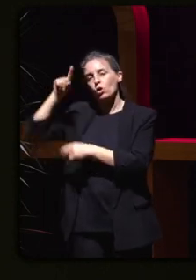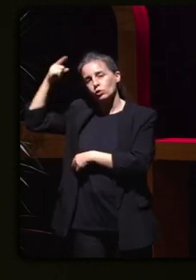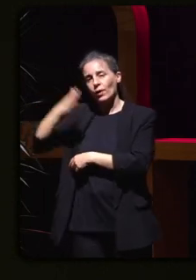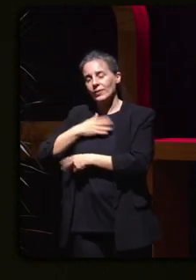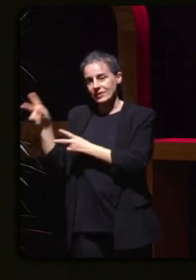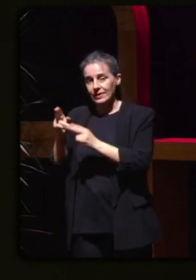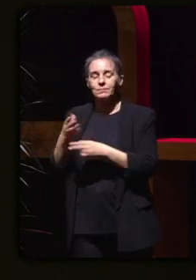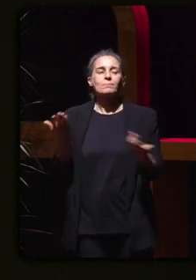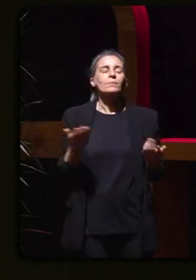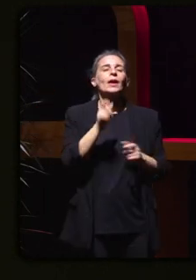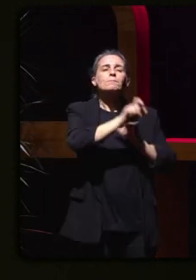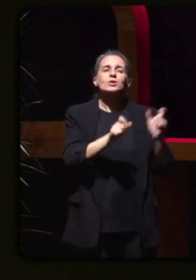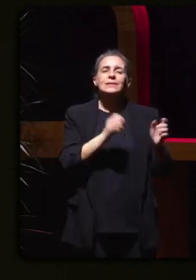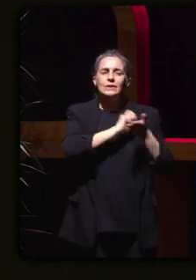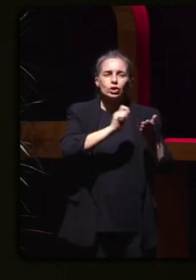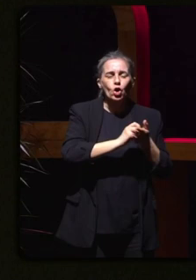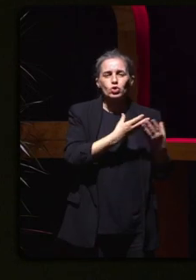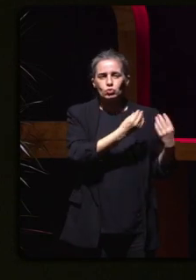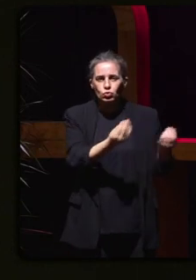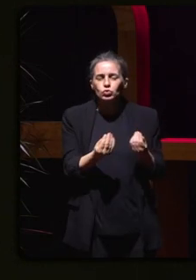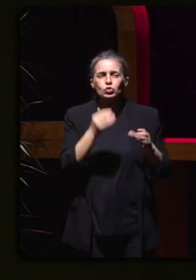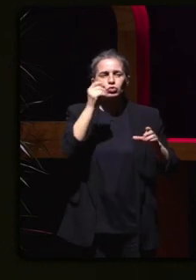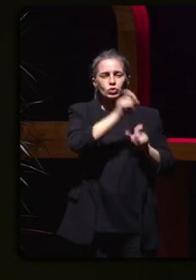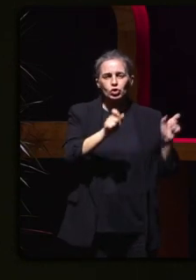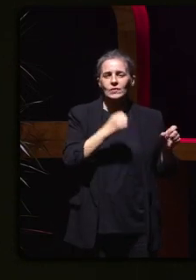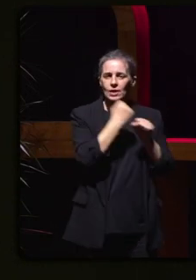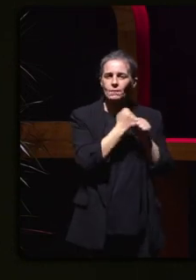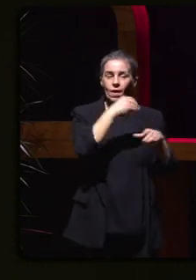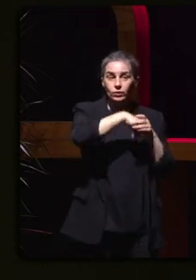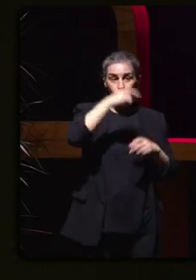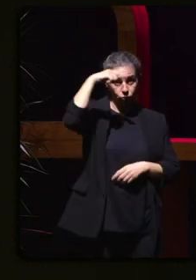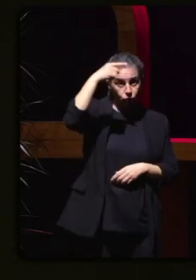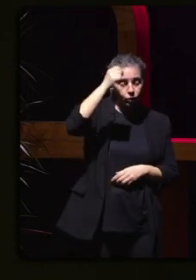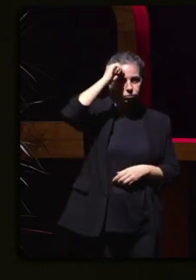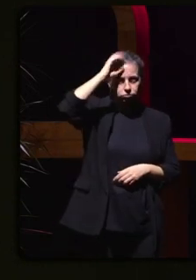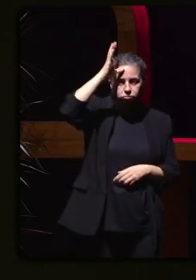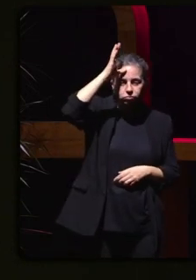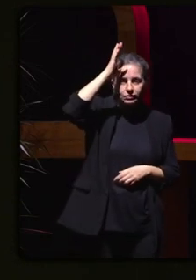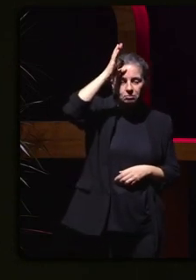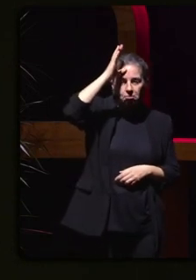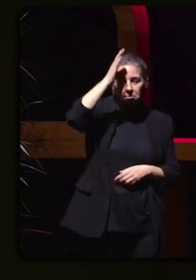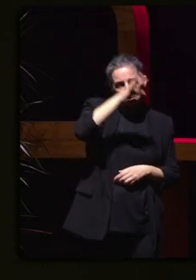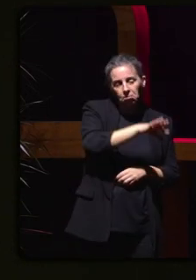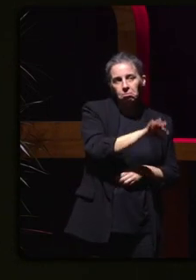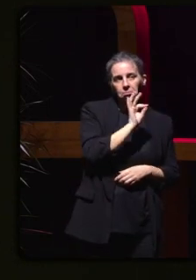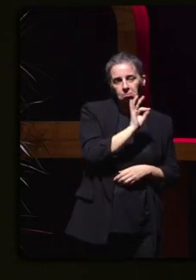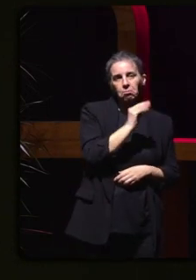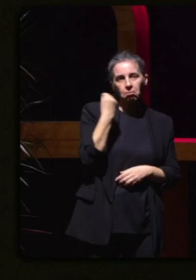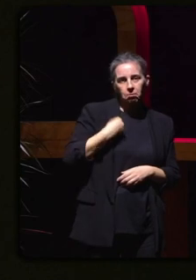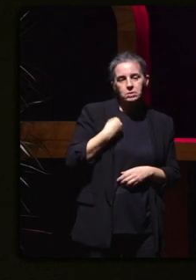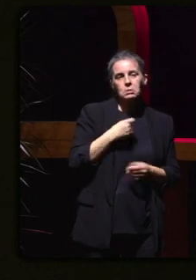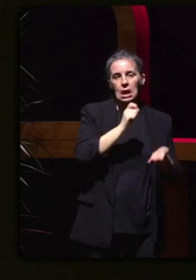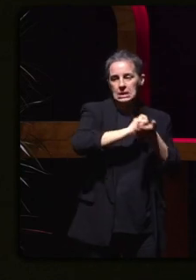muchas gentes de la cultura muchos intelectuales de repente decidieron que era una cosa de prestigio escribir